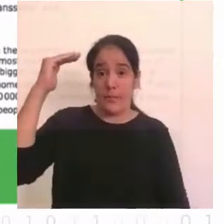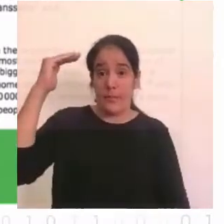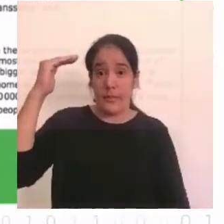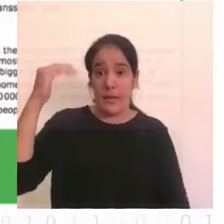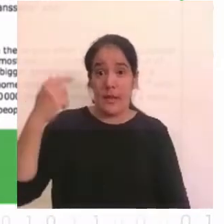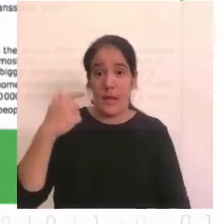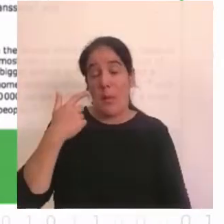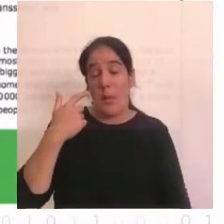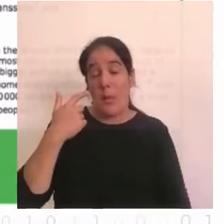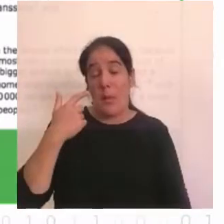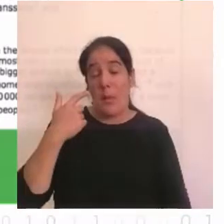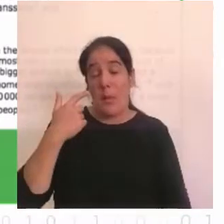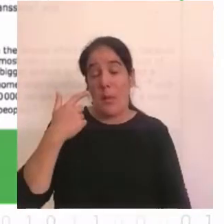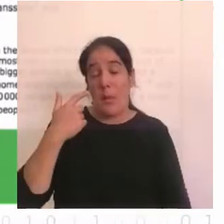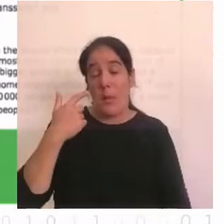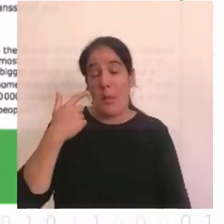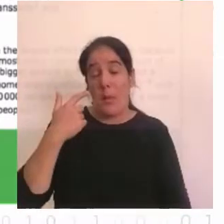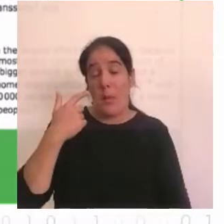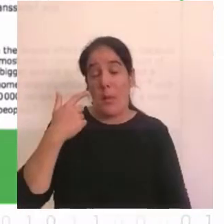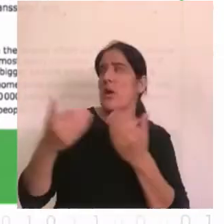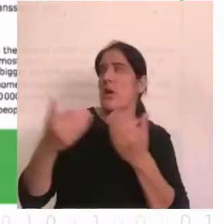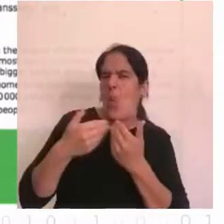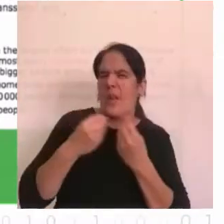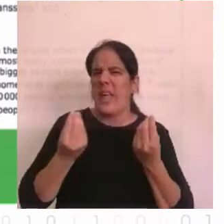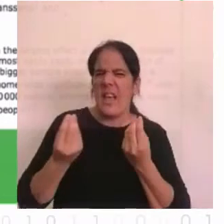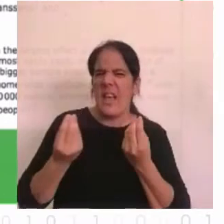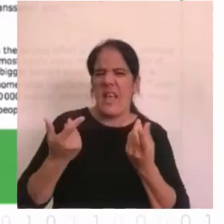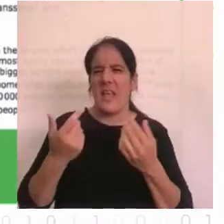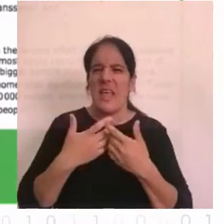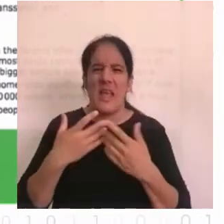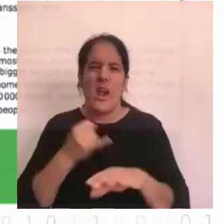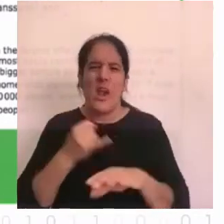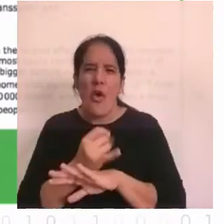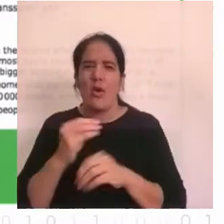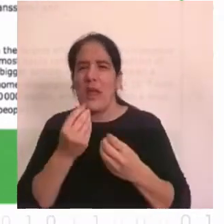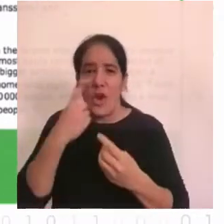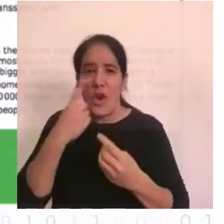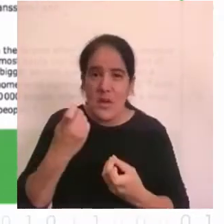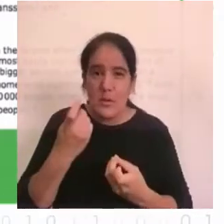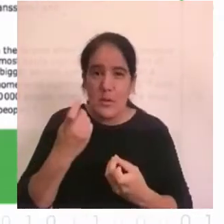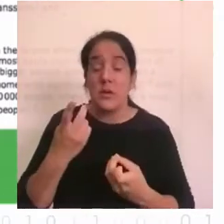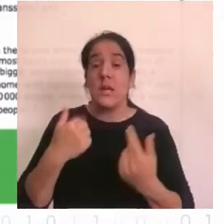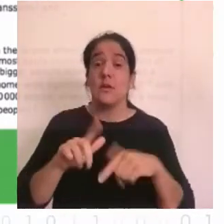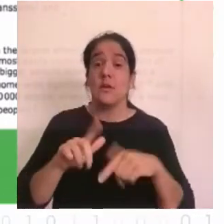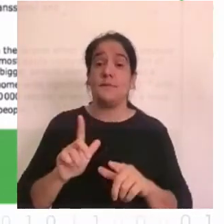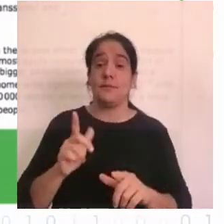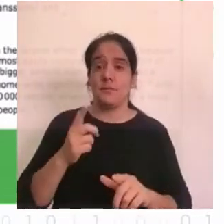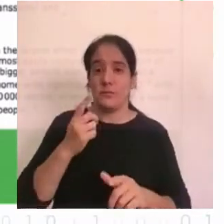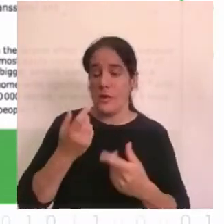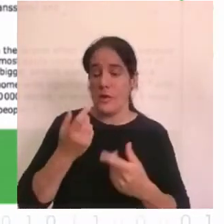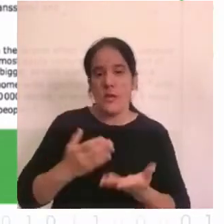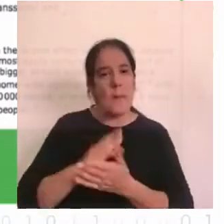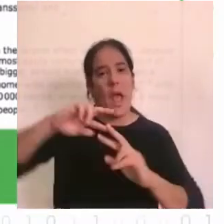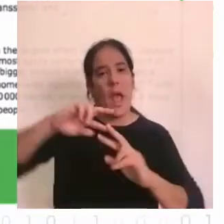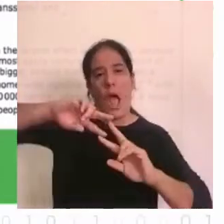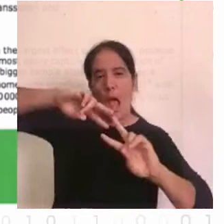preguntas de qué está pasando. Y lo que pasa en genética es que hay algunos lugares que son bastante frecuentes